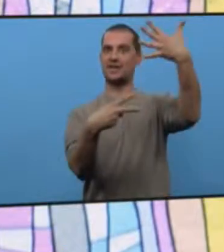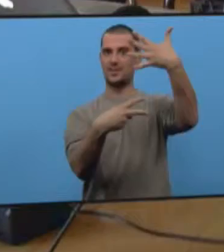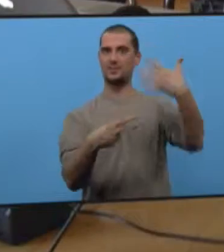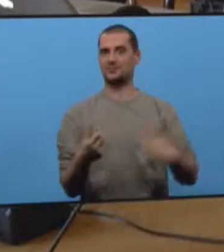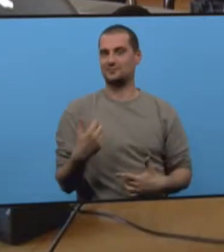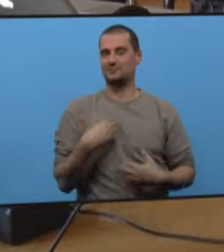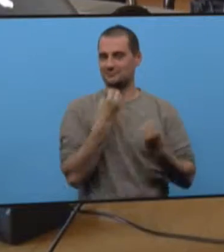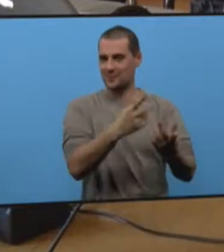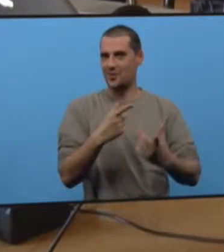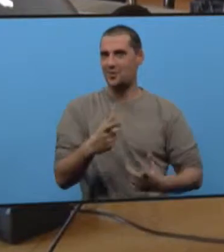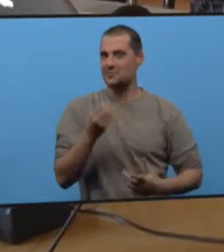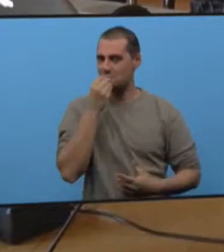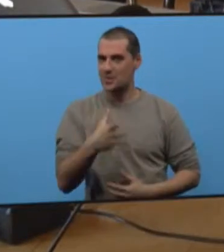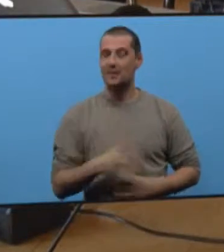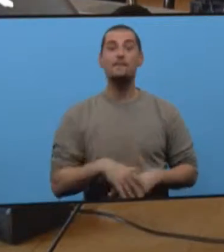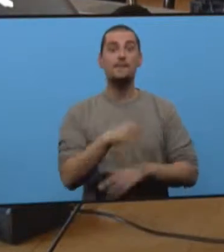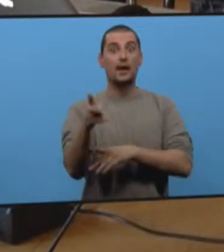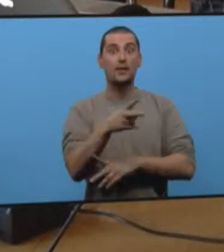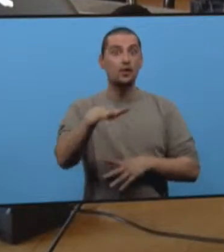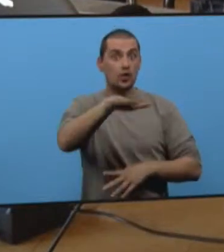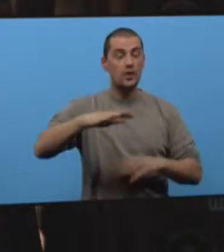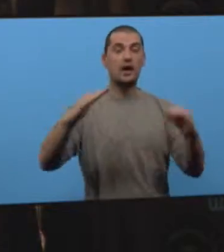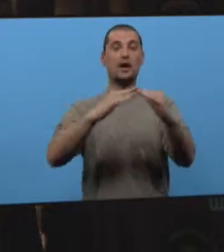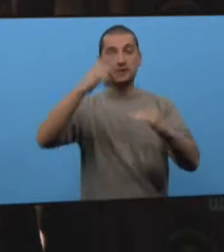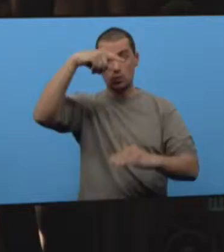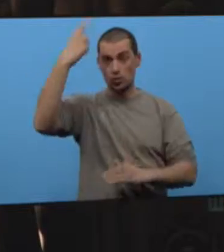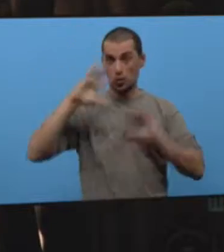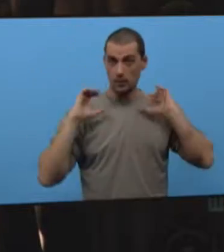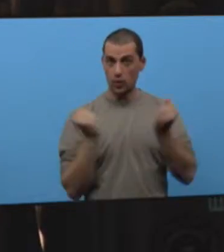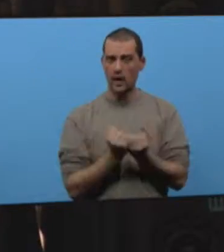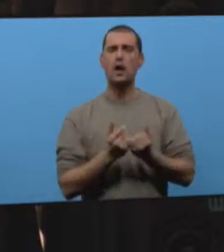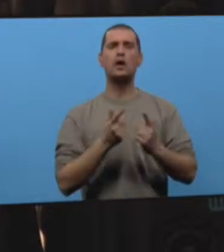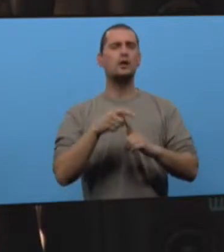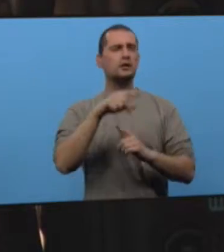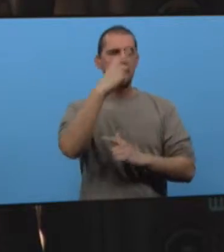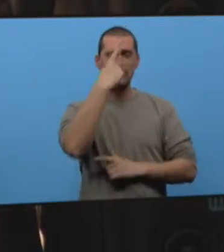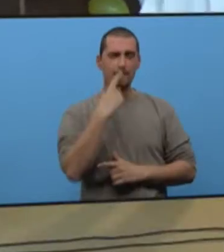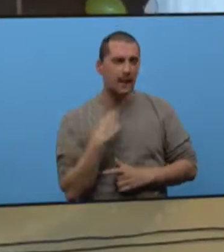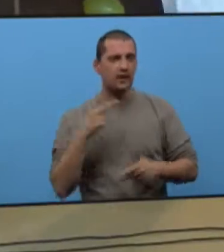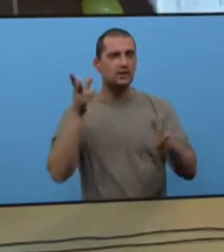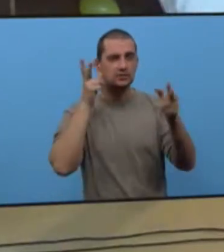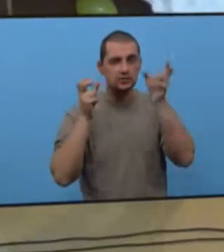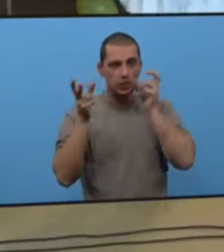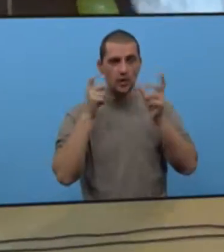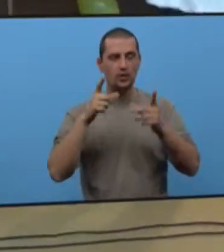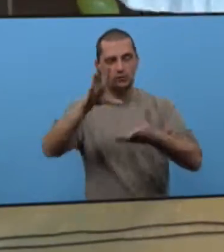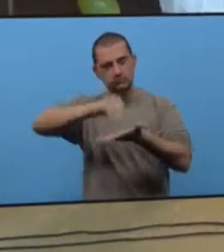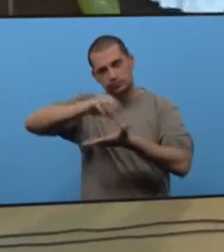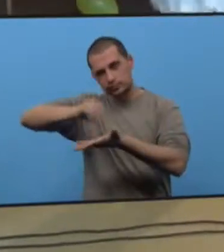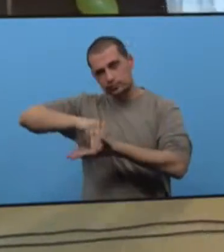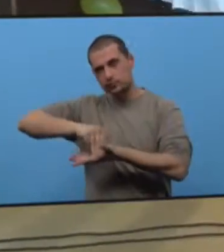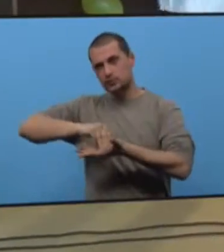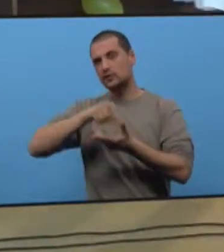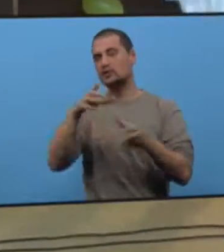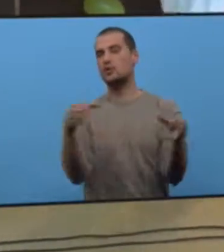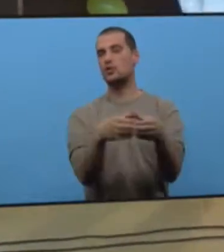xa xa digo tudo. A grabación tivo lugar na Casa da Cultura e recolleron o son e a imaxen de 6 temas variados do grupo. É o primeiro